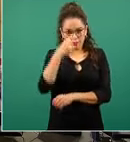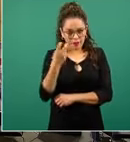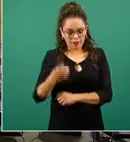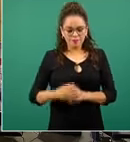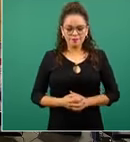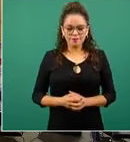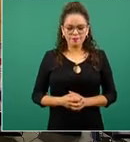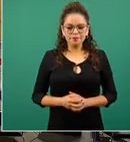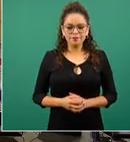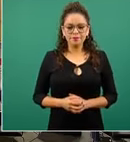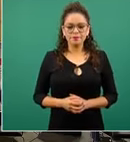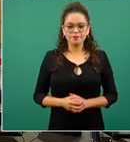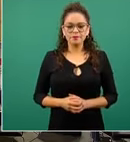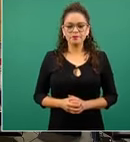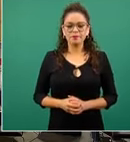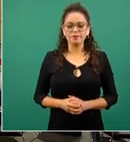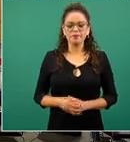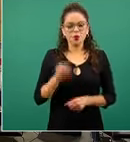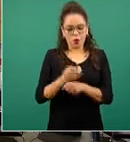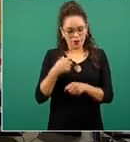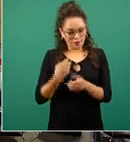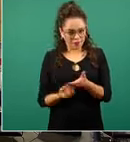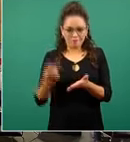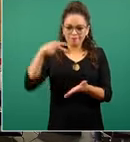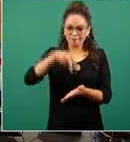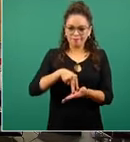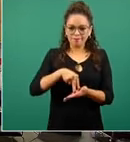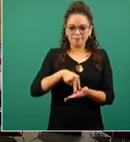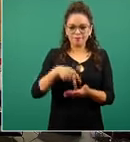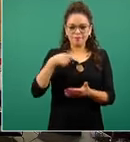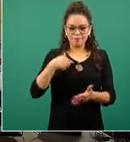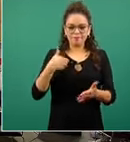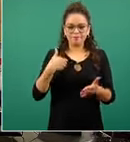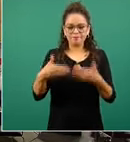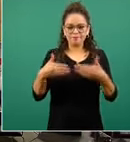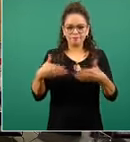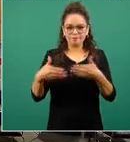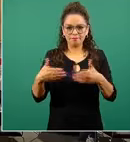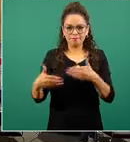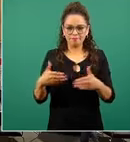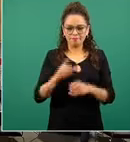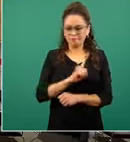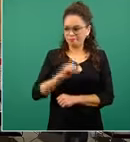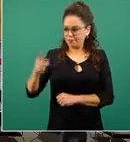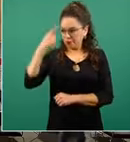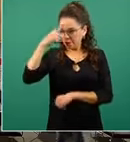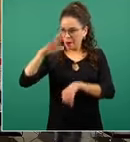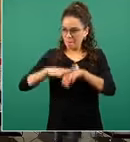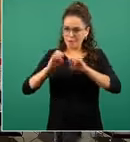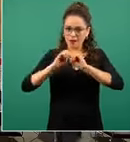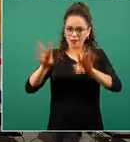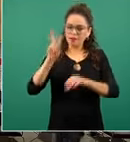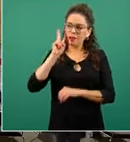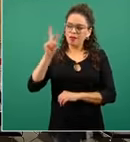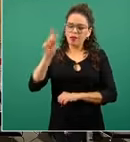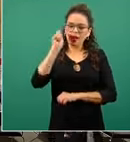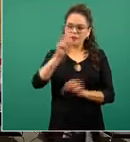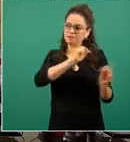Entonces, vamos a pararnos y proceder a la esquina para tener una mejor visualización de la pantalla.